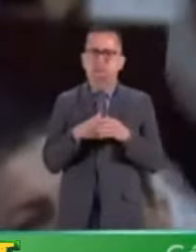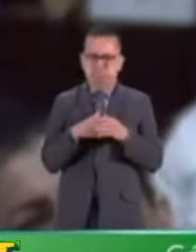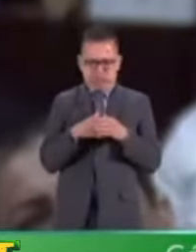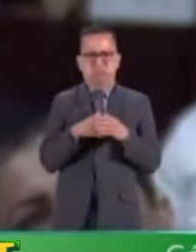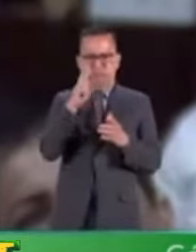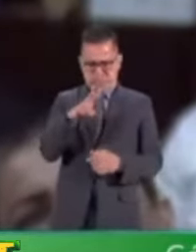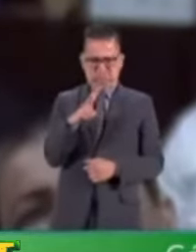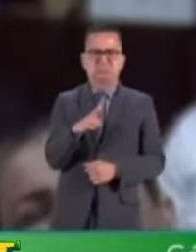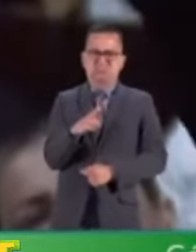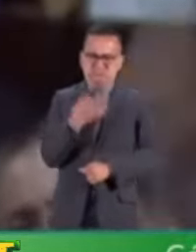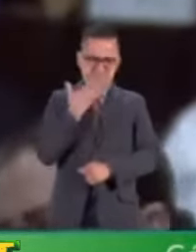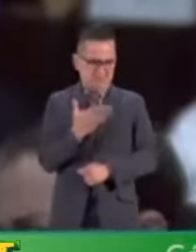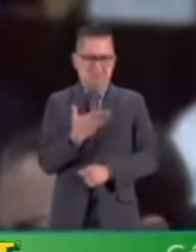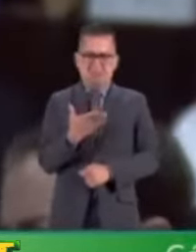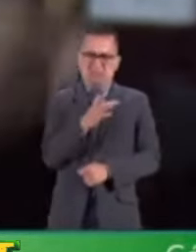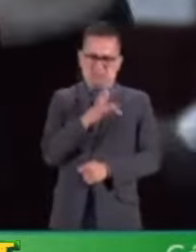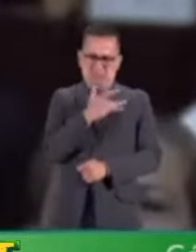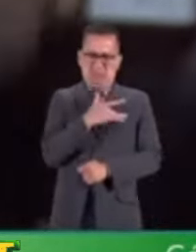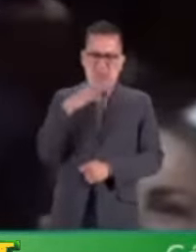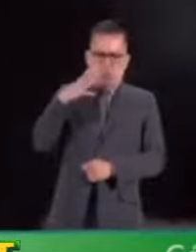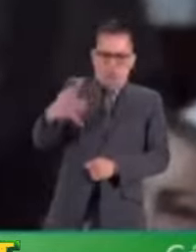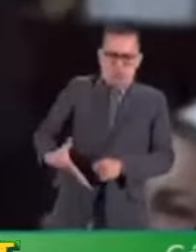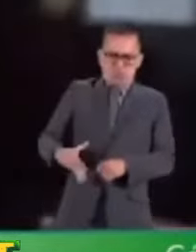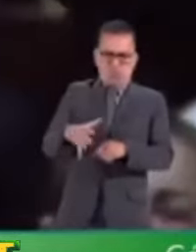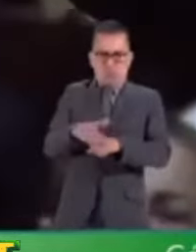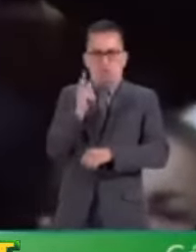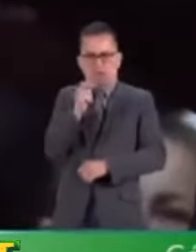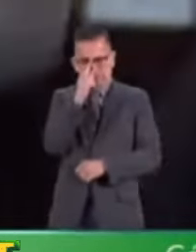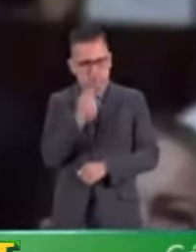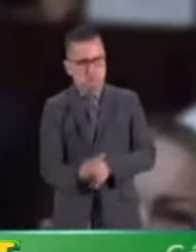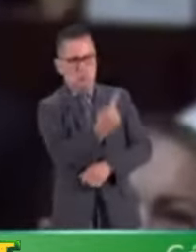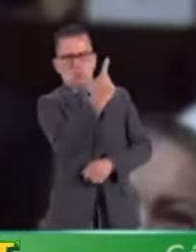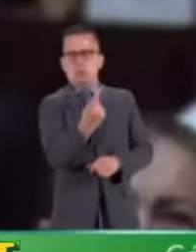muy orgulloso. Años en este país.